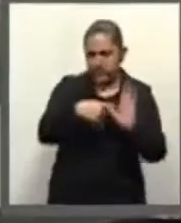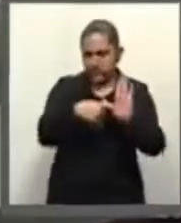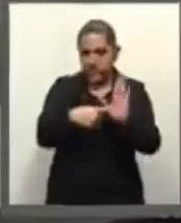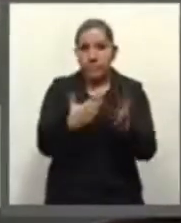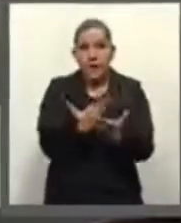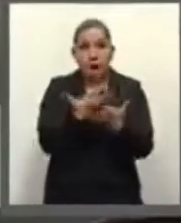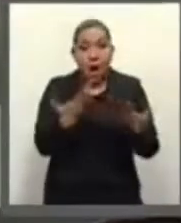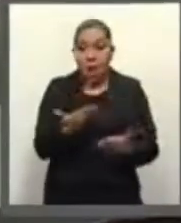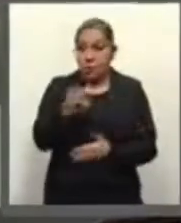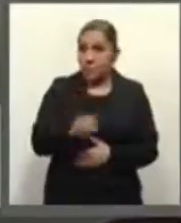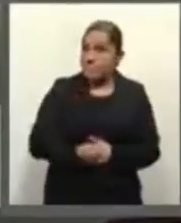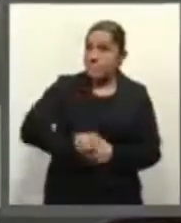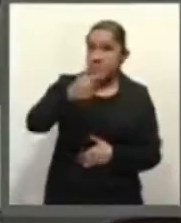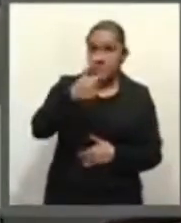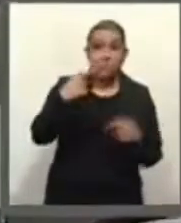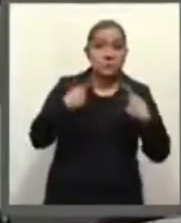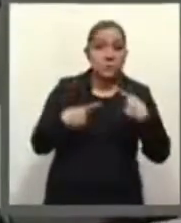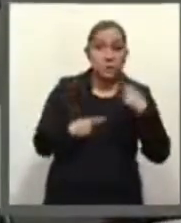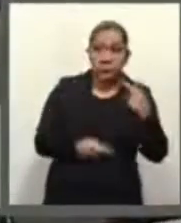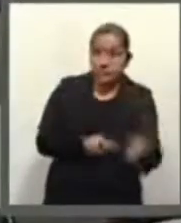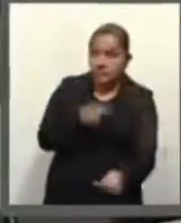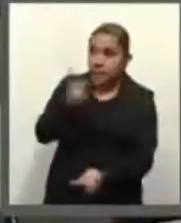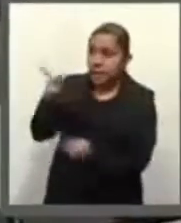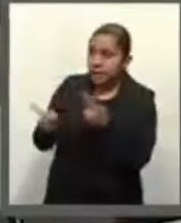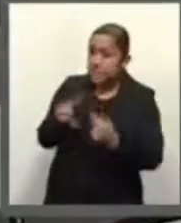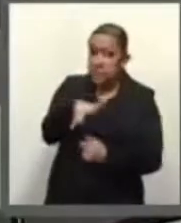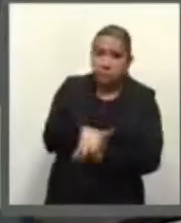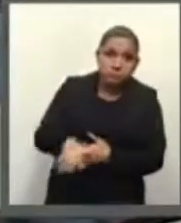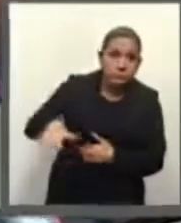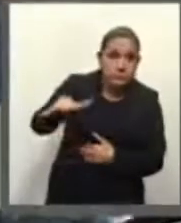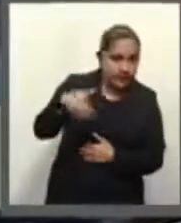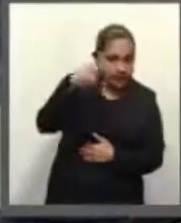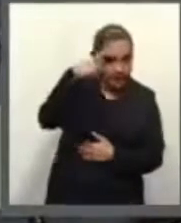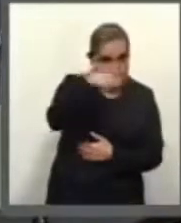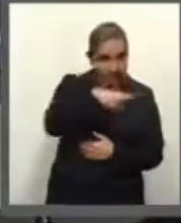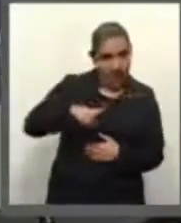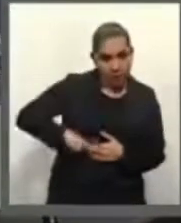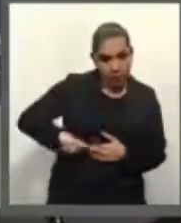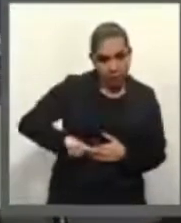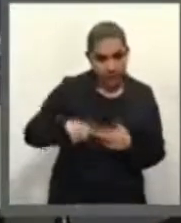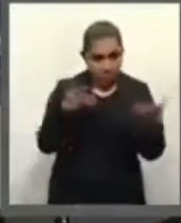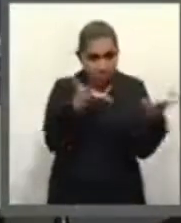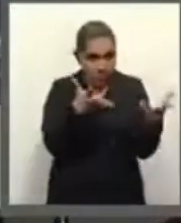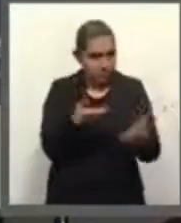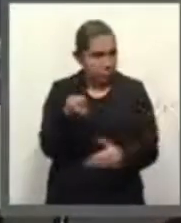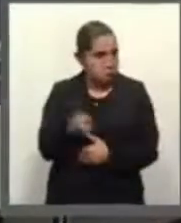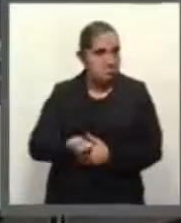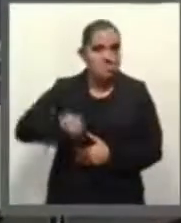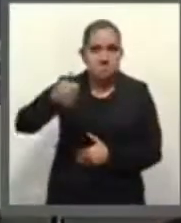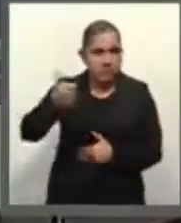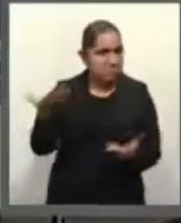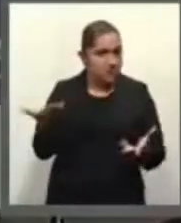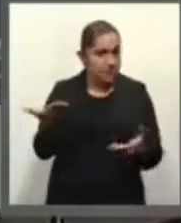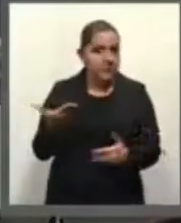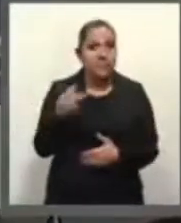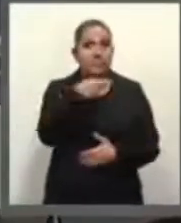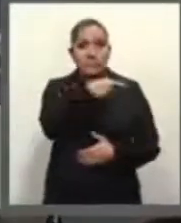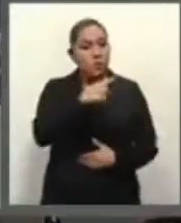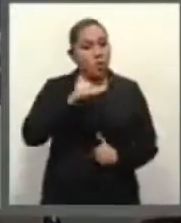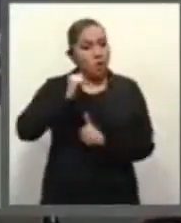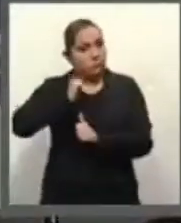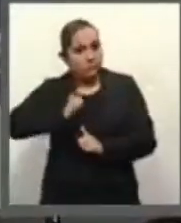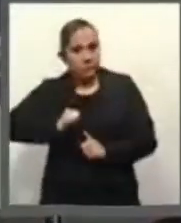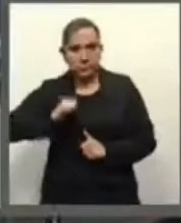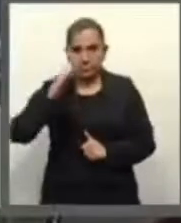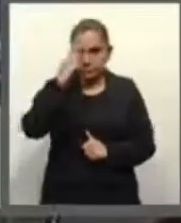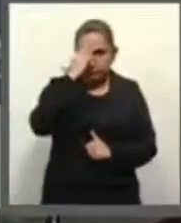consultado el pueblo de México para un acto de gobierno y que el Ejecutivo está encabezando y ni siquiera